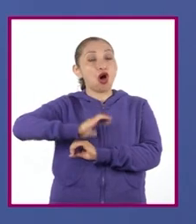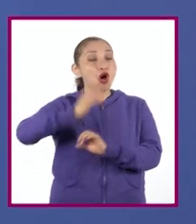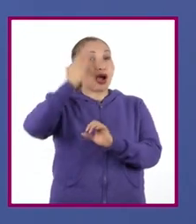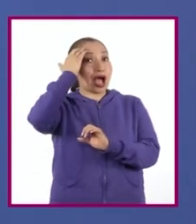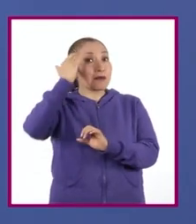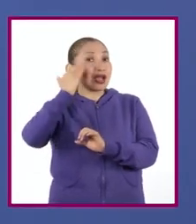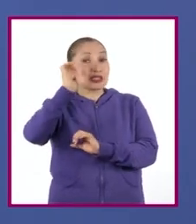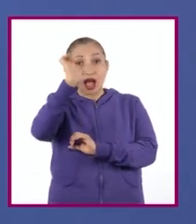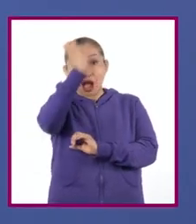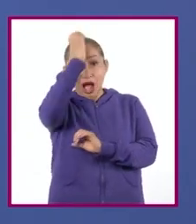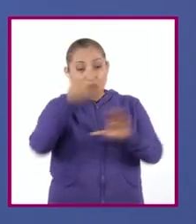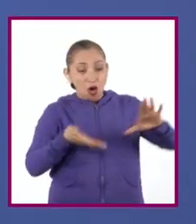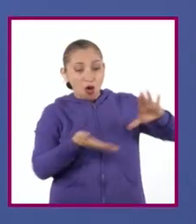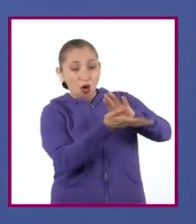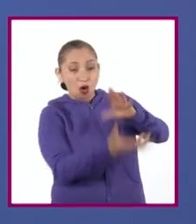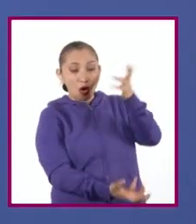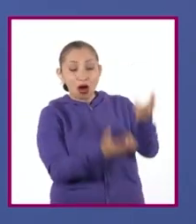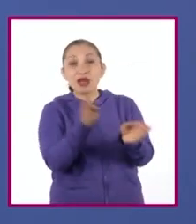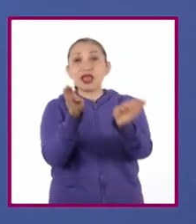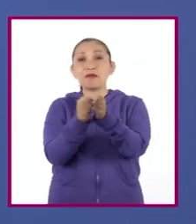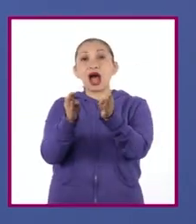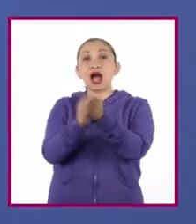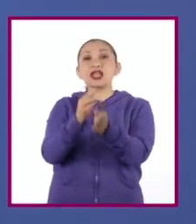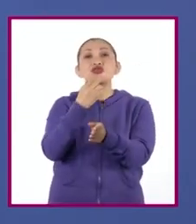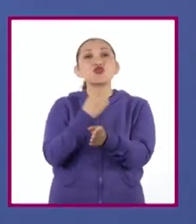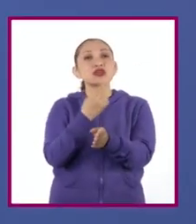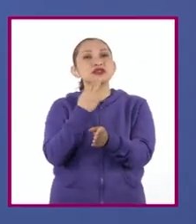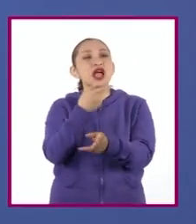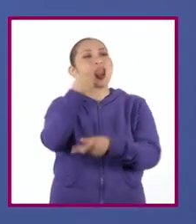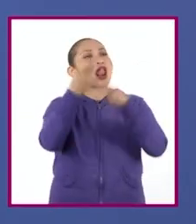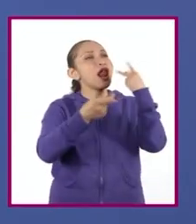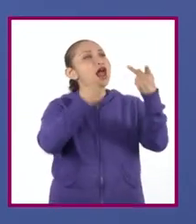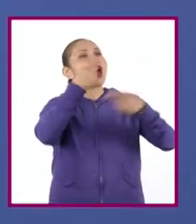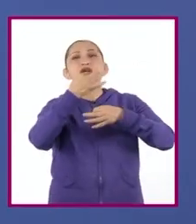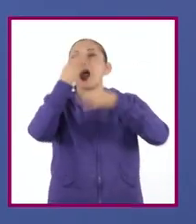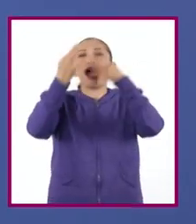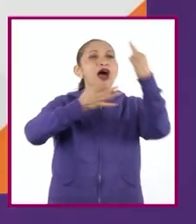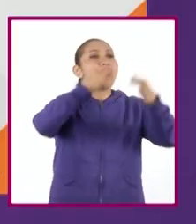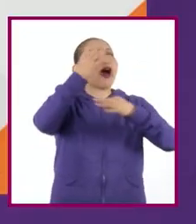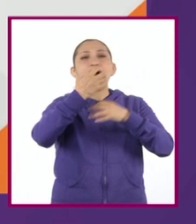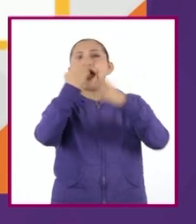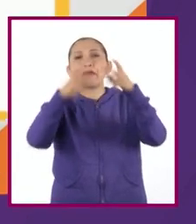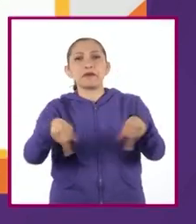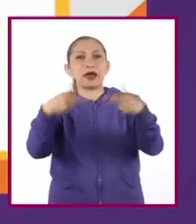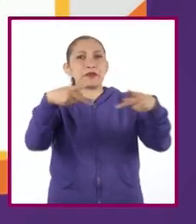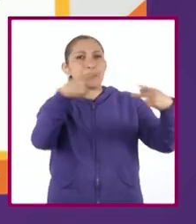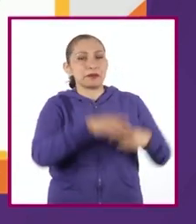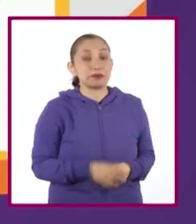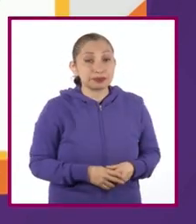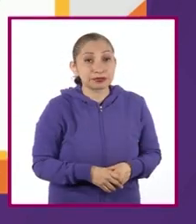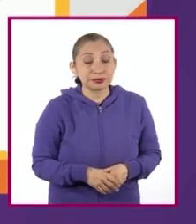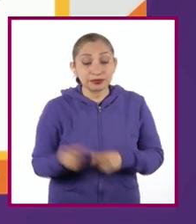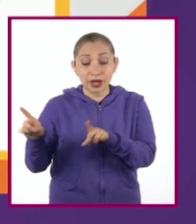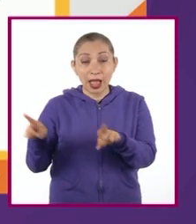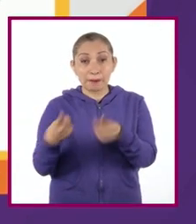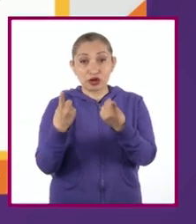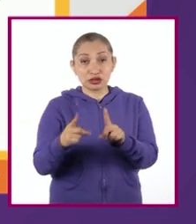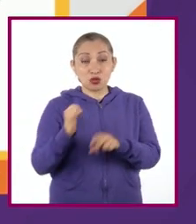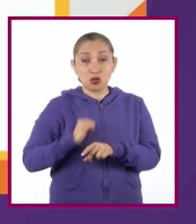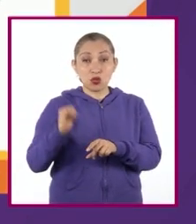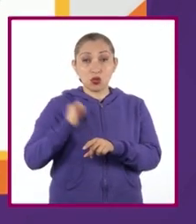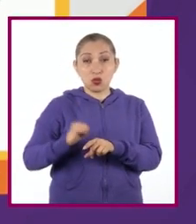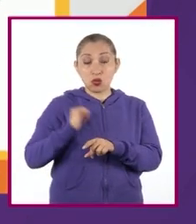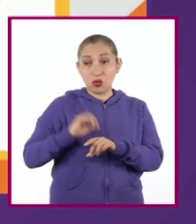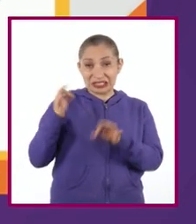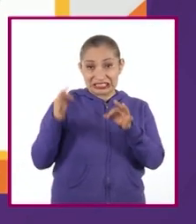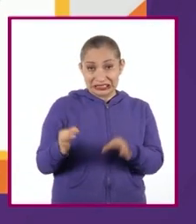borrego al horno, tamales y dulces, por mencionar algunos productos. La música popular y